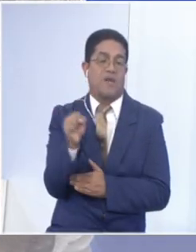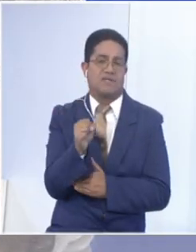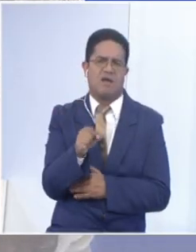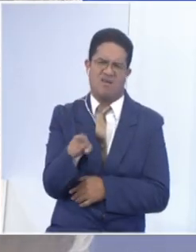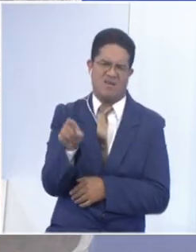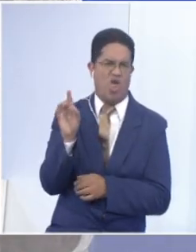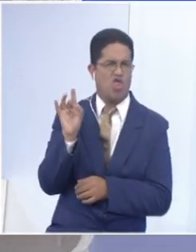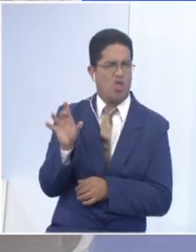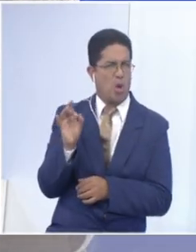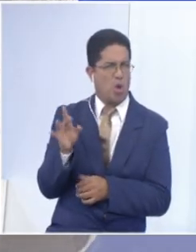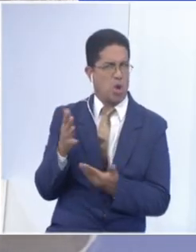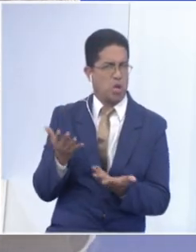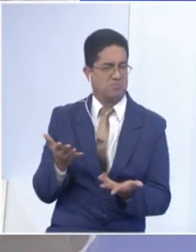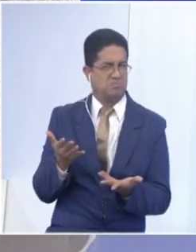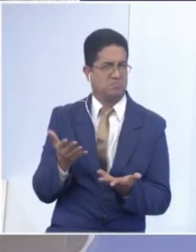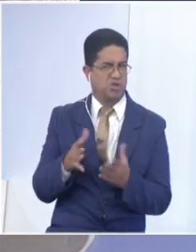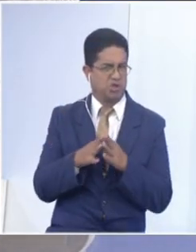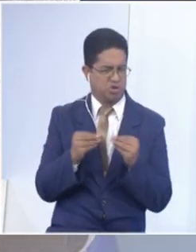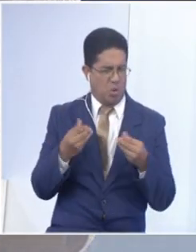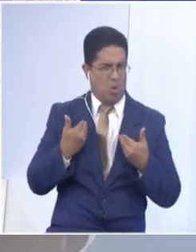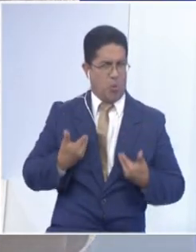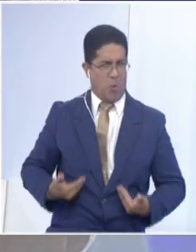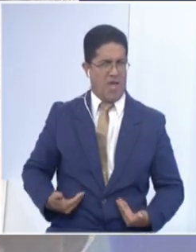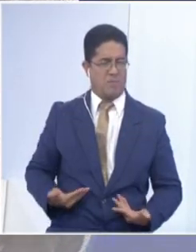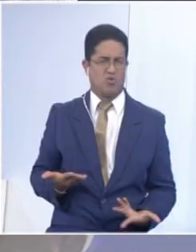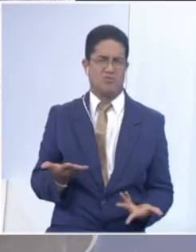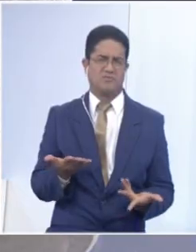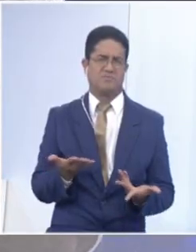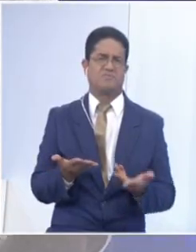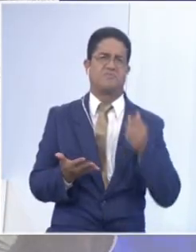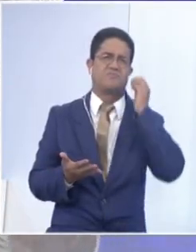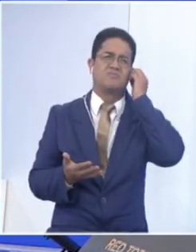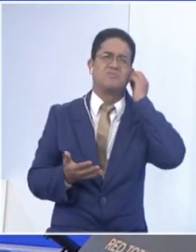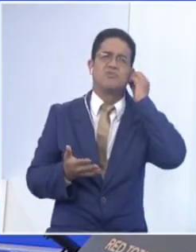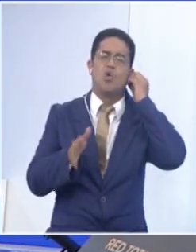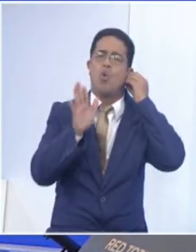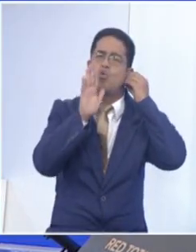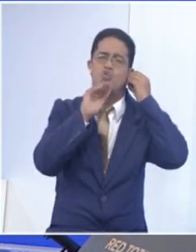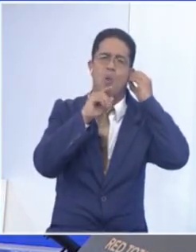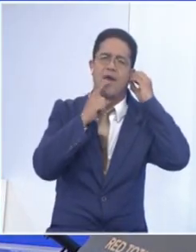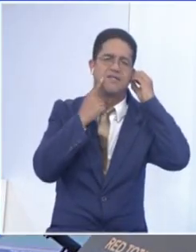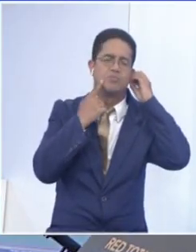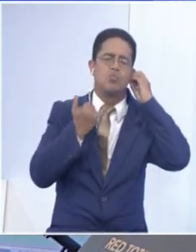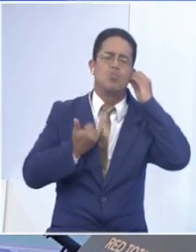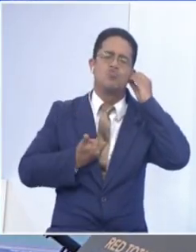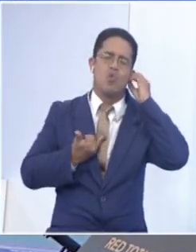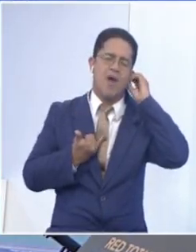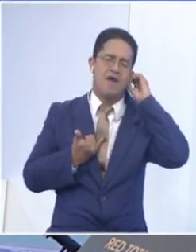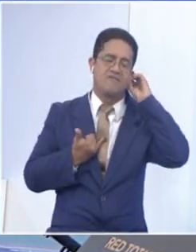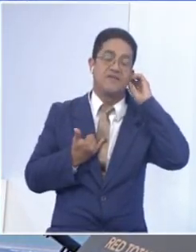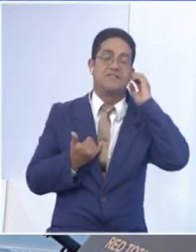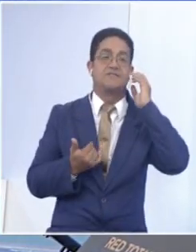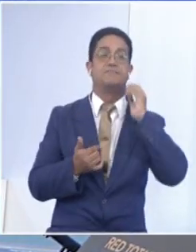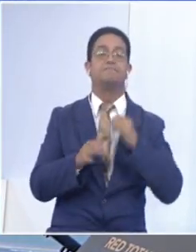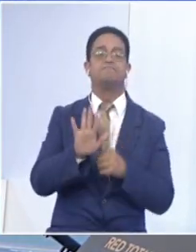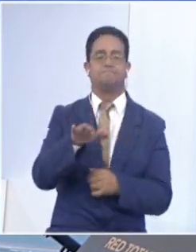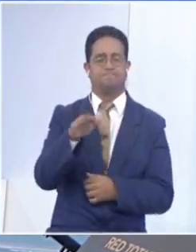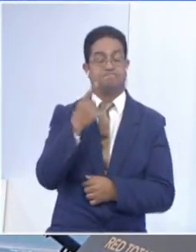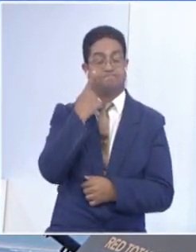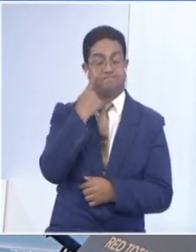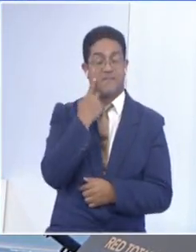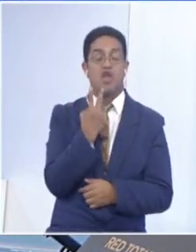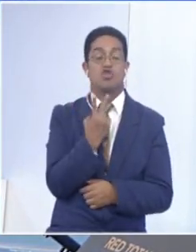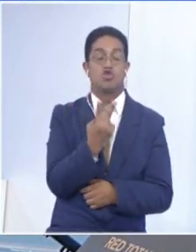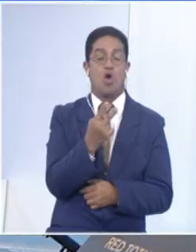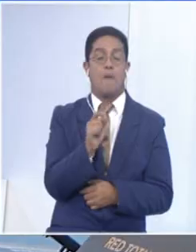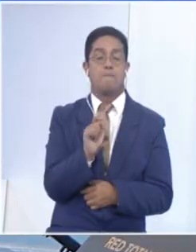duele tanto todo, ¿no? Entonces, ¿dónde está un estudio que avale que tú tienes esto? Fíjate, el 2.4% de